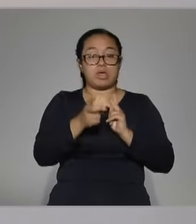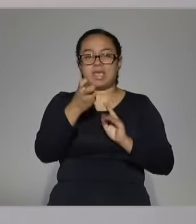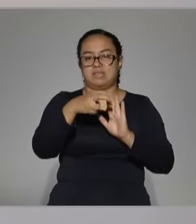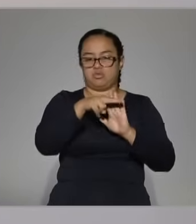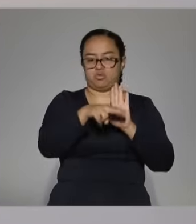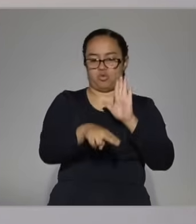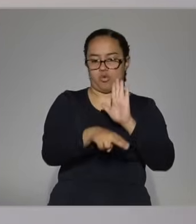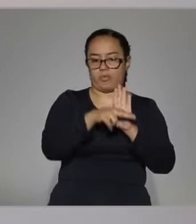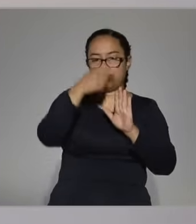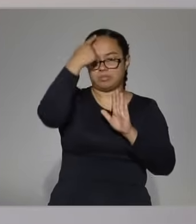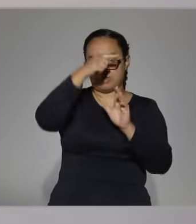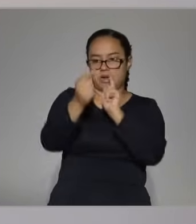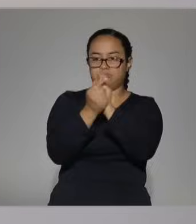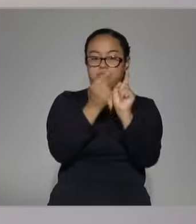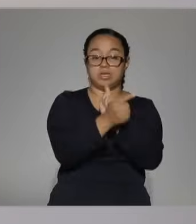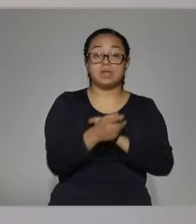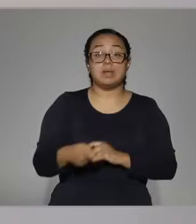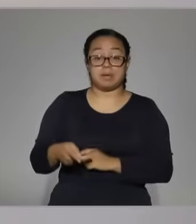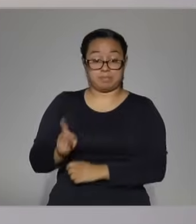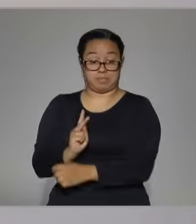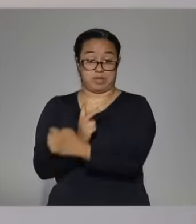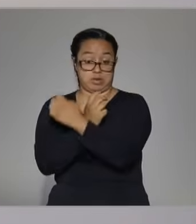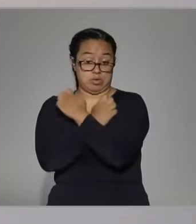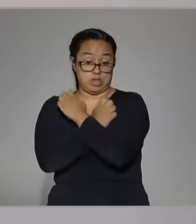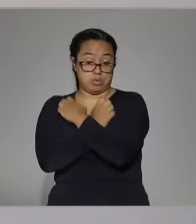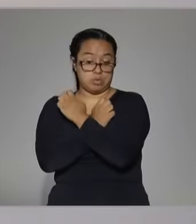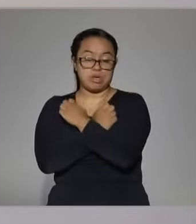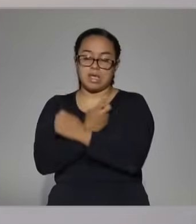de socialización, pero la idea de educación es